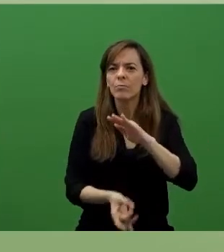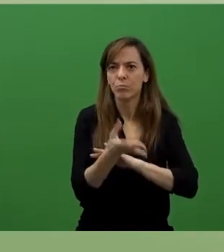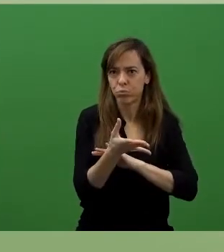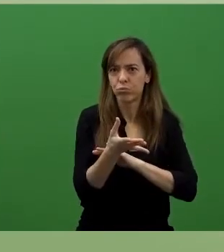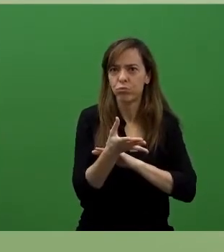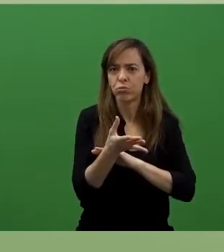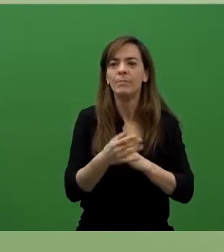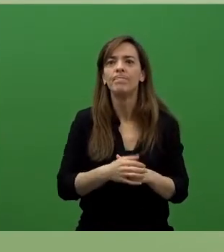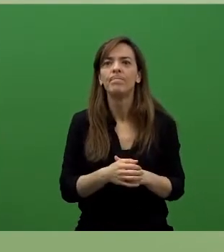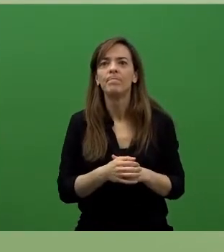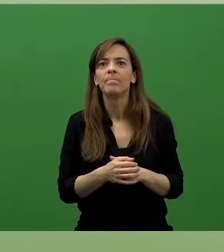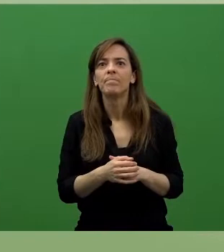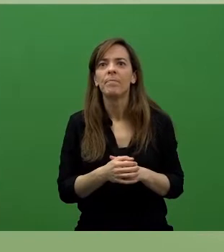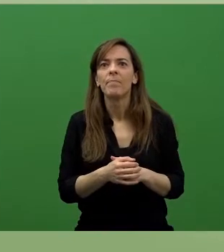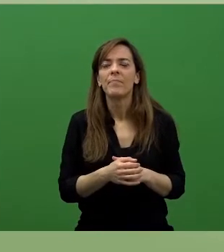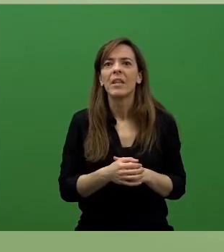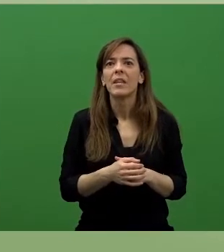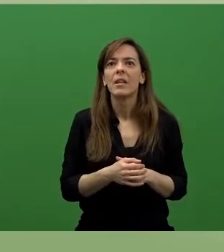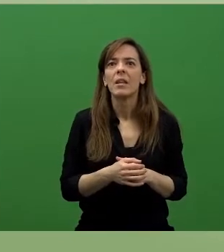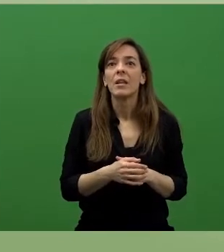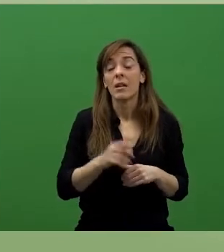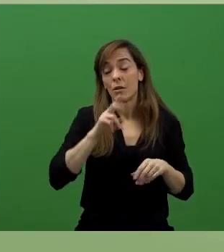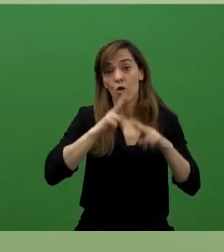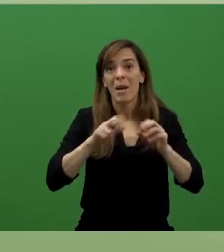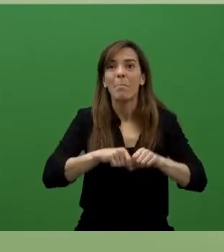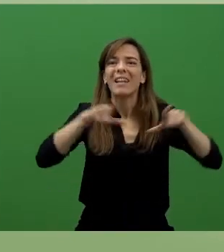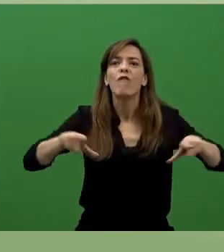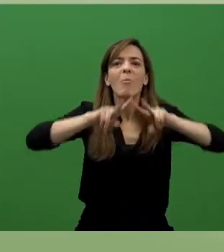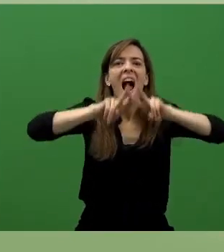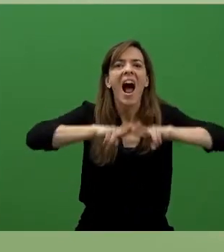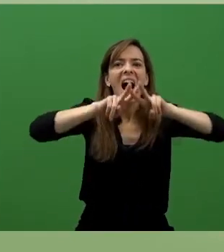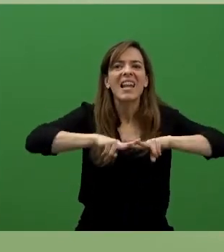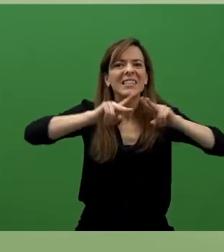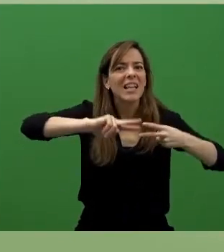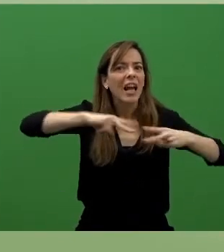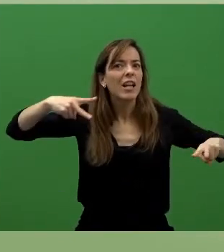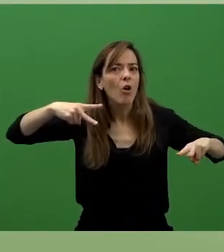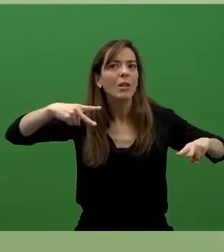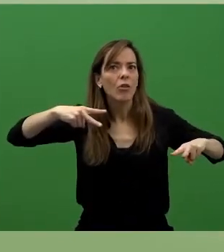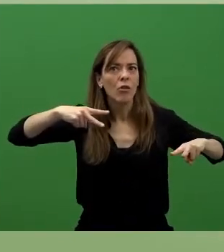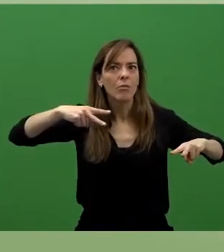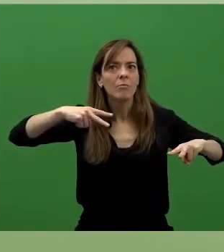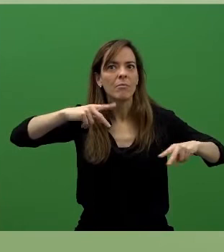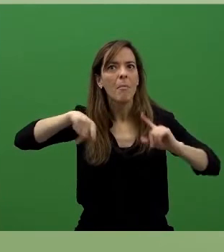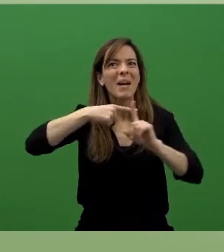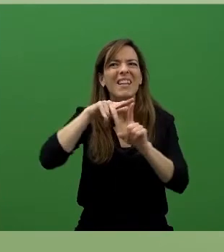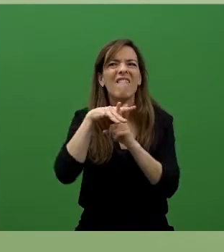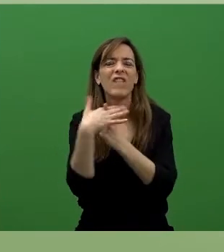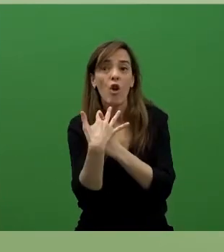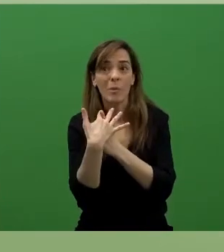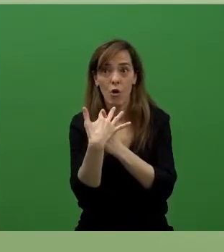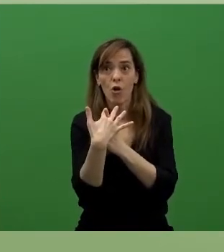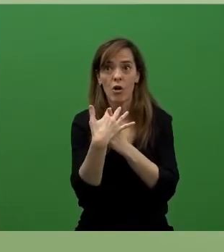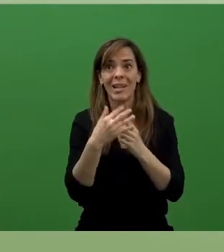RDConnect Genome Phenome Analysis Platform, sería plataforma de análisis genómico y fenómico. El fenómico es pues, los